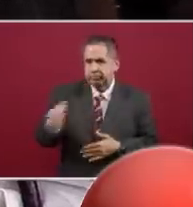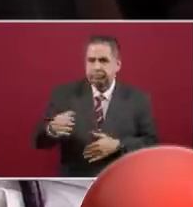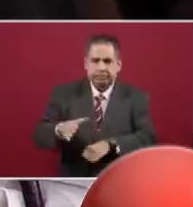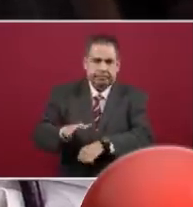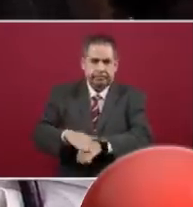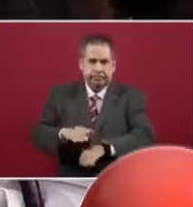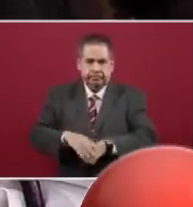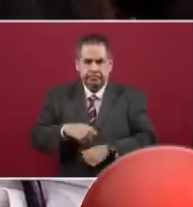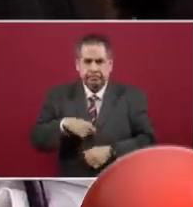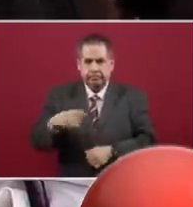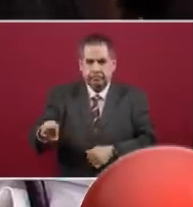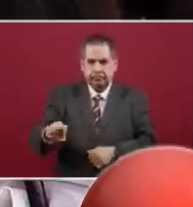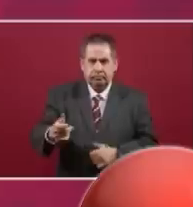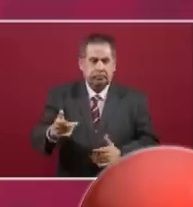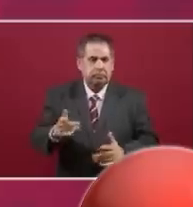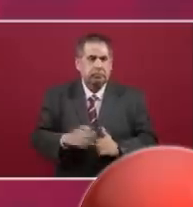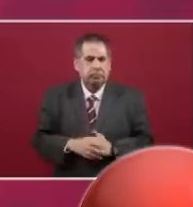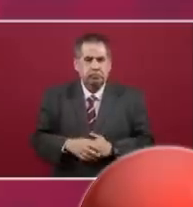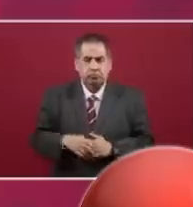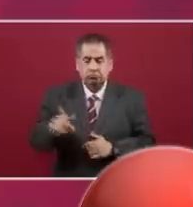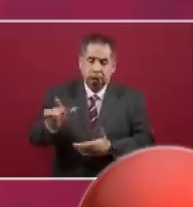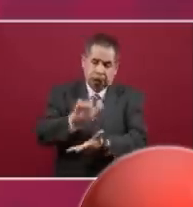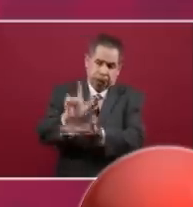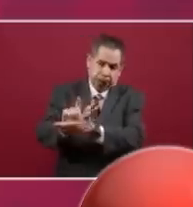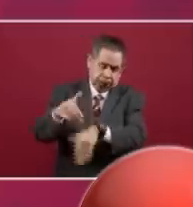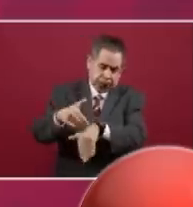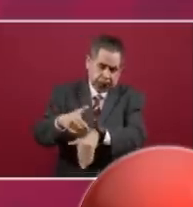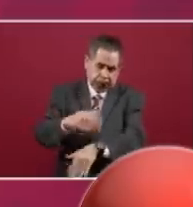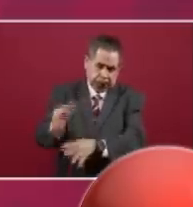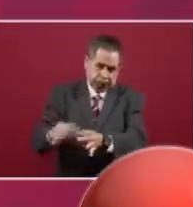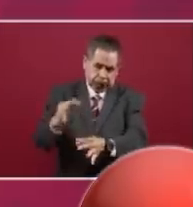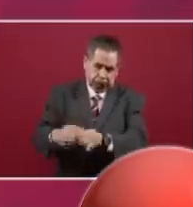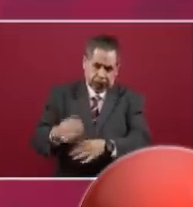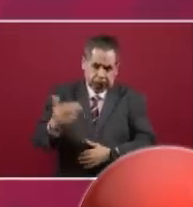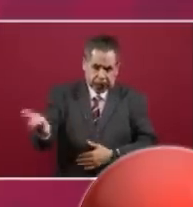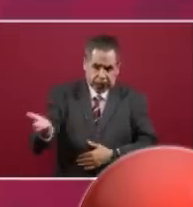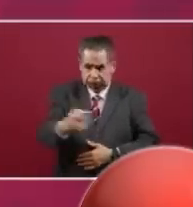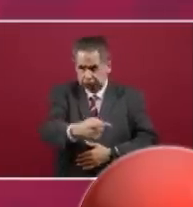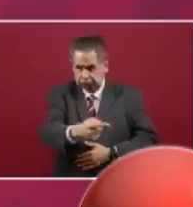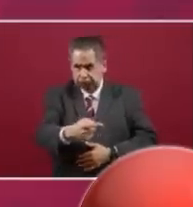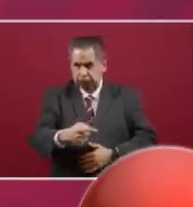diciendo: aplique la ley, proceda.